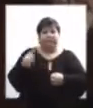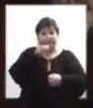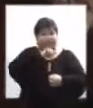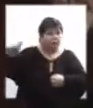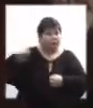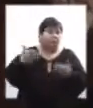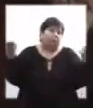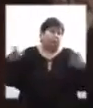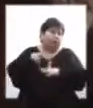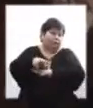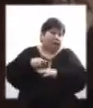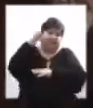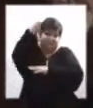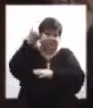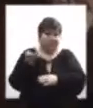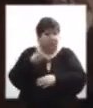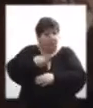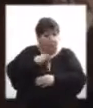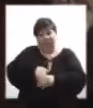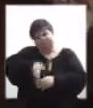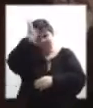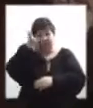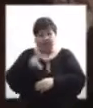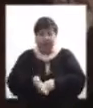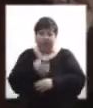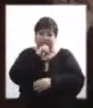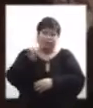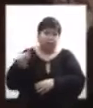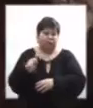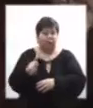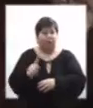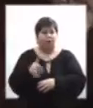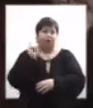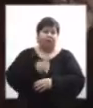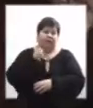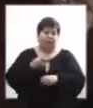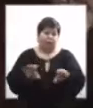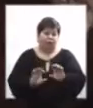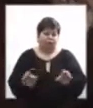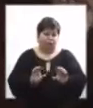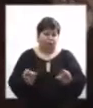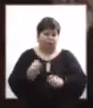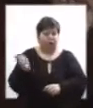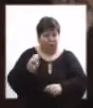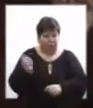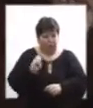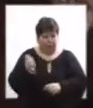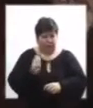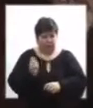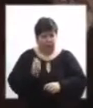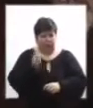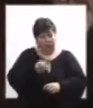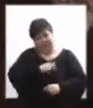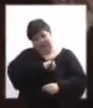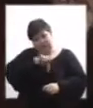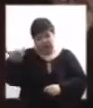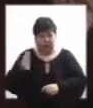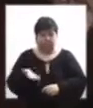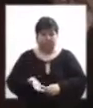estar los escenarios correspondientes y estamos obligados como funcionario público hacerlo simplemente lo que hicimos